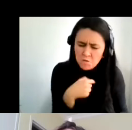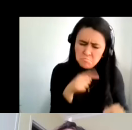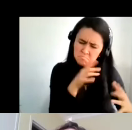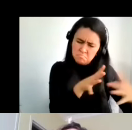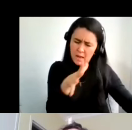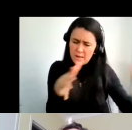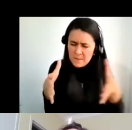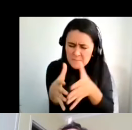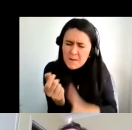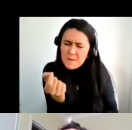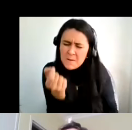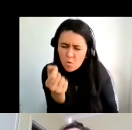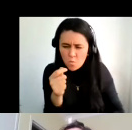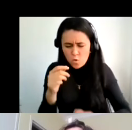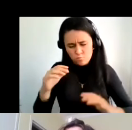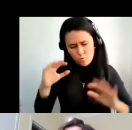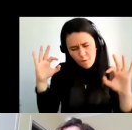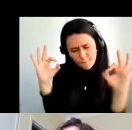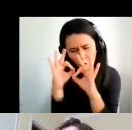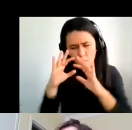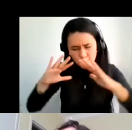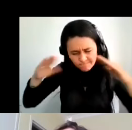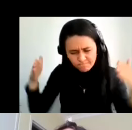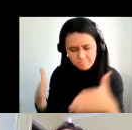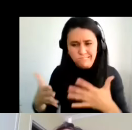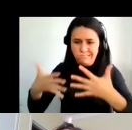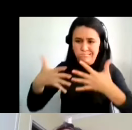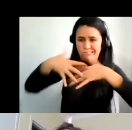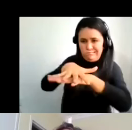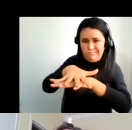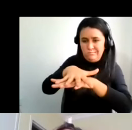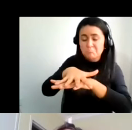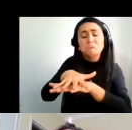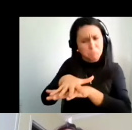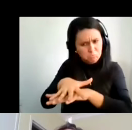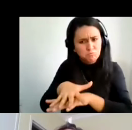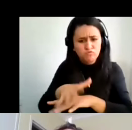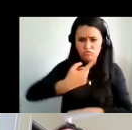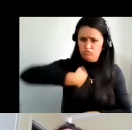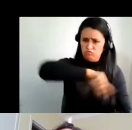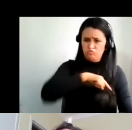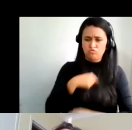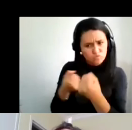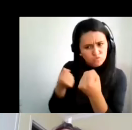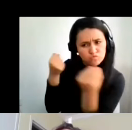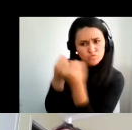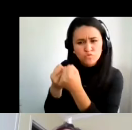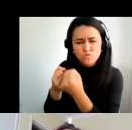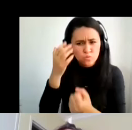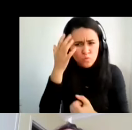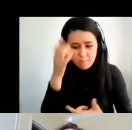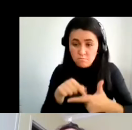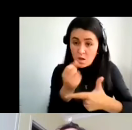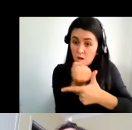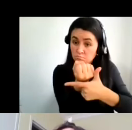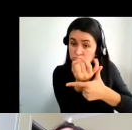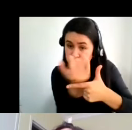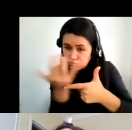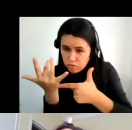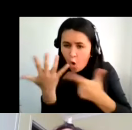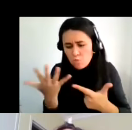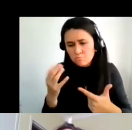metodología mixta y esto es algo que nosotros apoyamos debido a que lo cuantitativo con lo